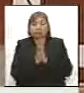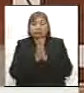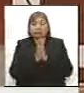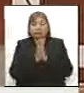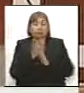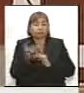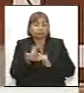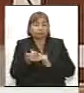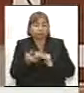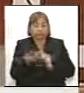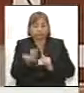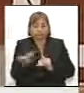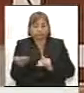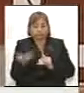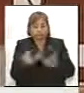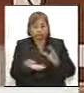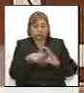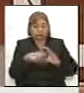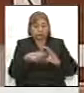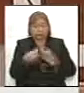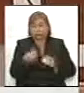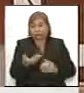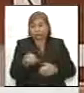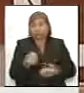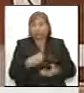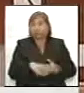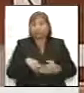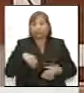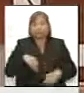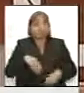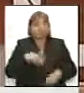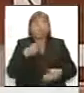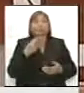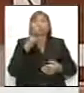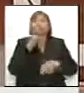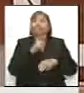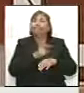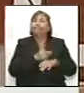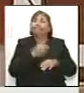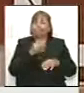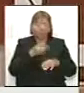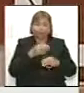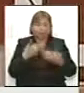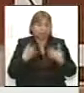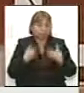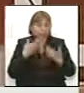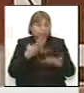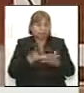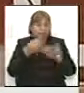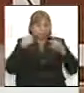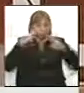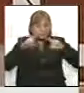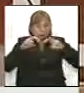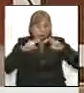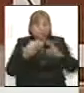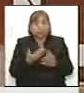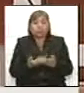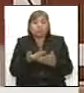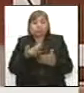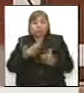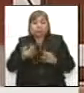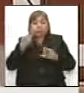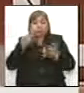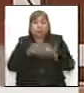solicitando diezmos a sus trabajadores. Consideramos que esta denuncia debe merecer por lo menos una indagación preliminar